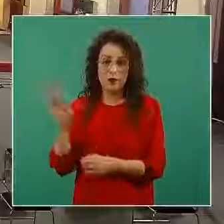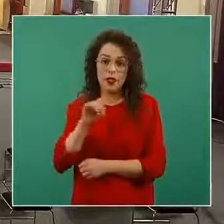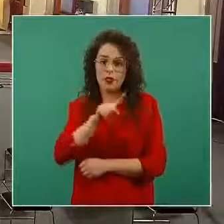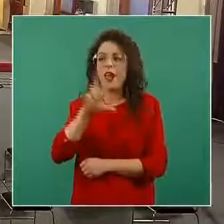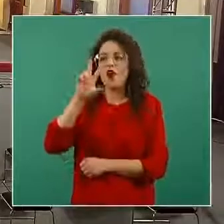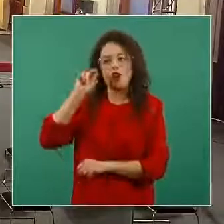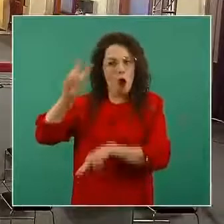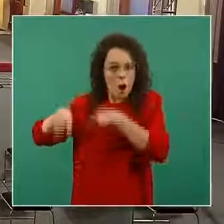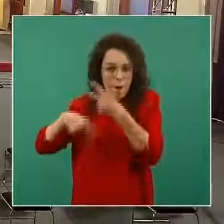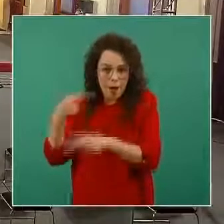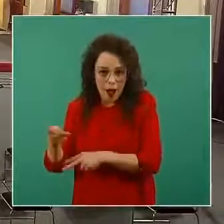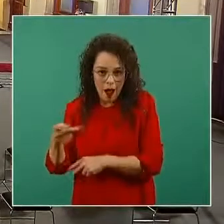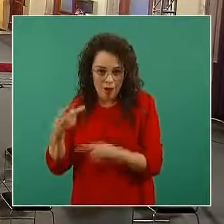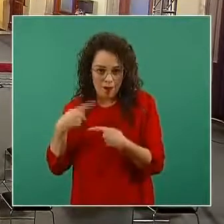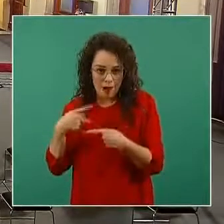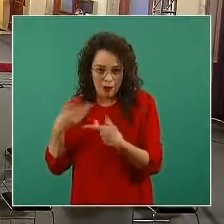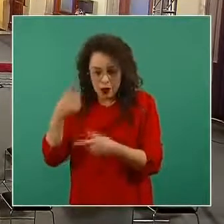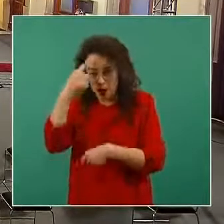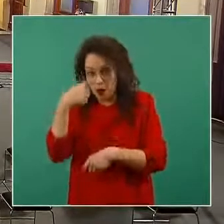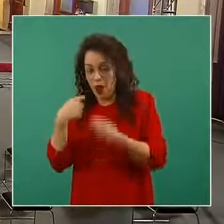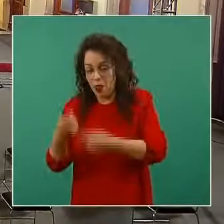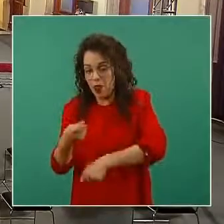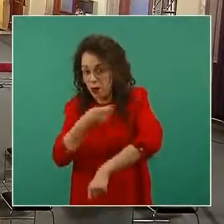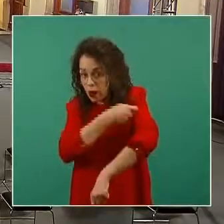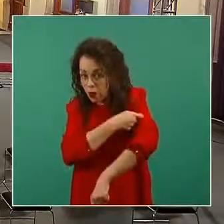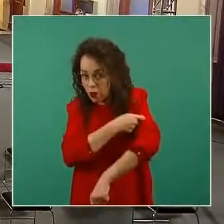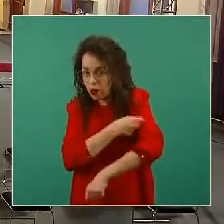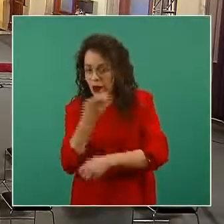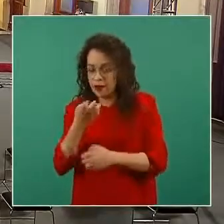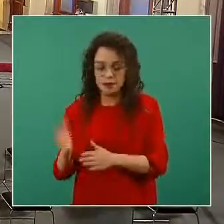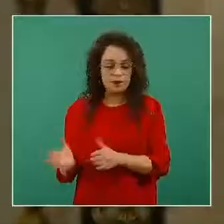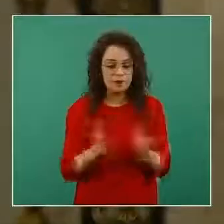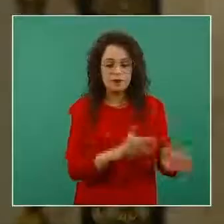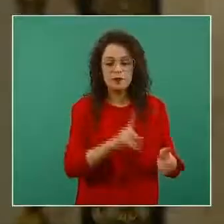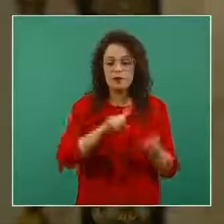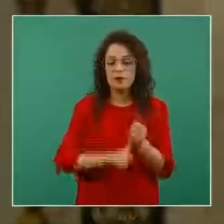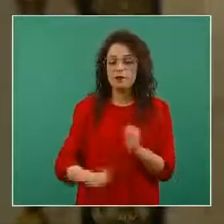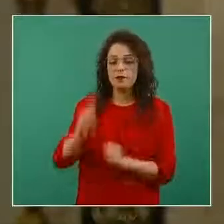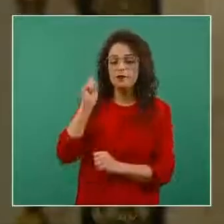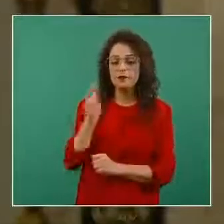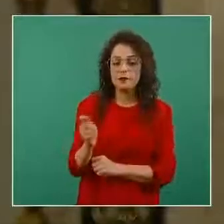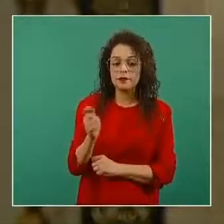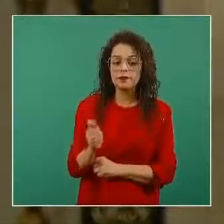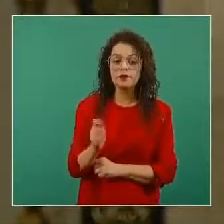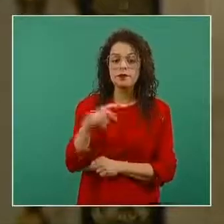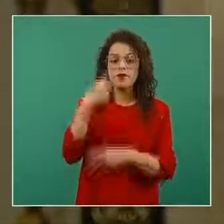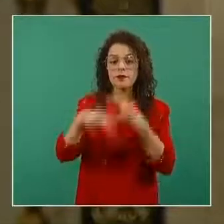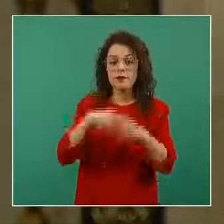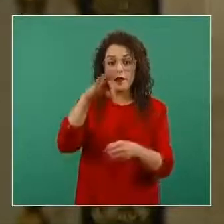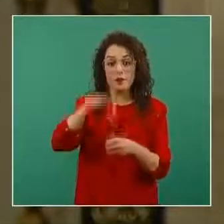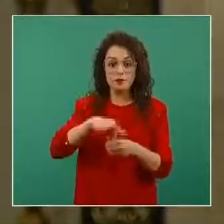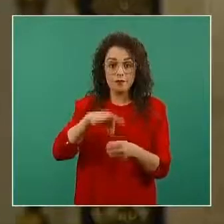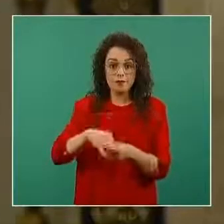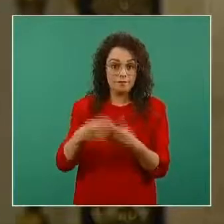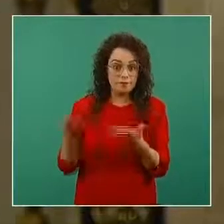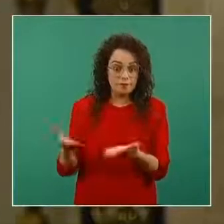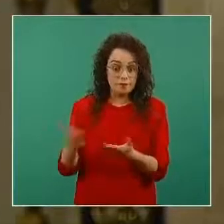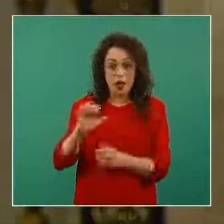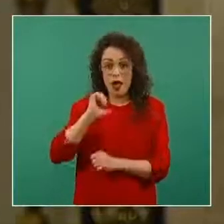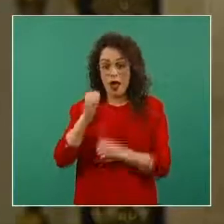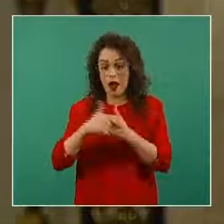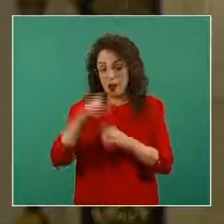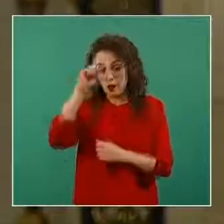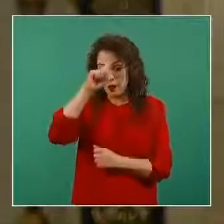Y también si me podría comentar por la situación de la veda electoral, si no hay una recomendación por el INE, en dado caso de que, ya